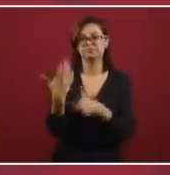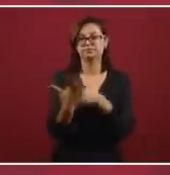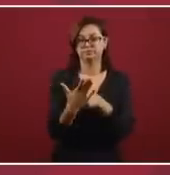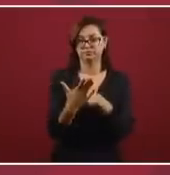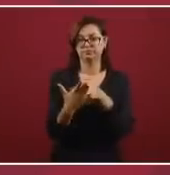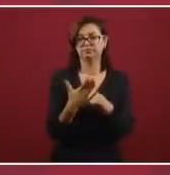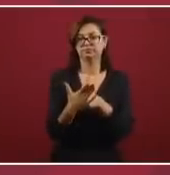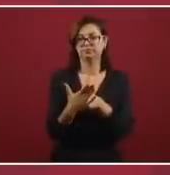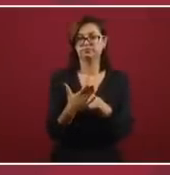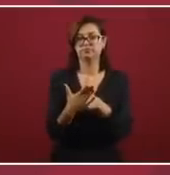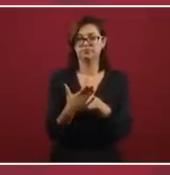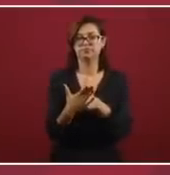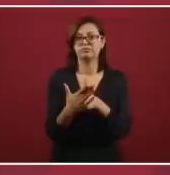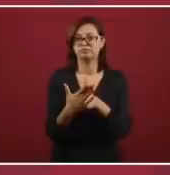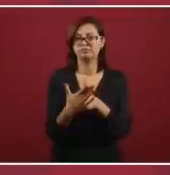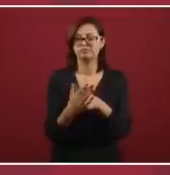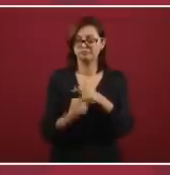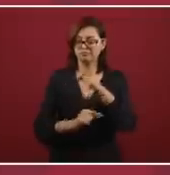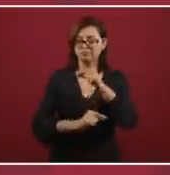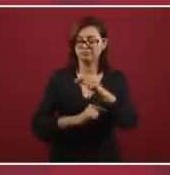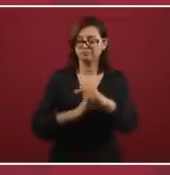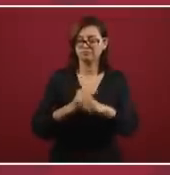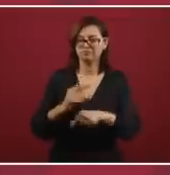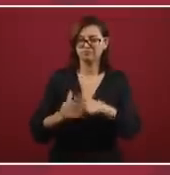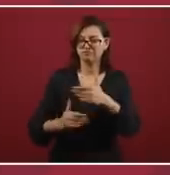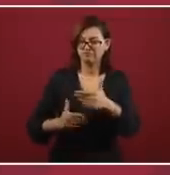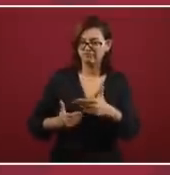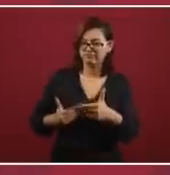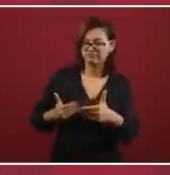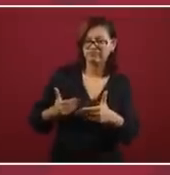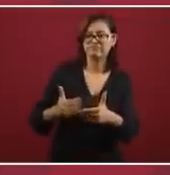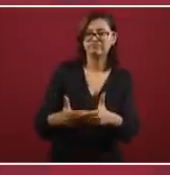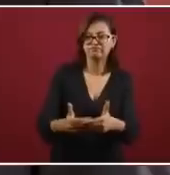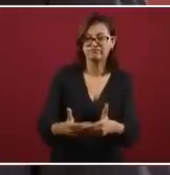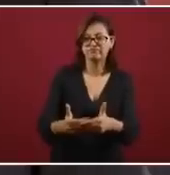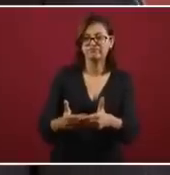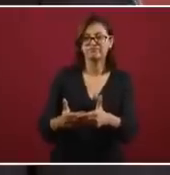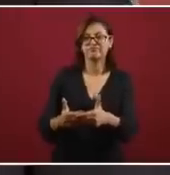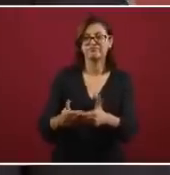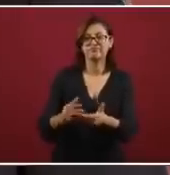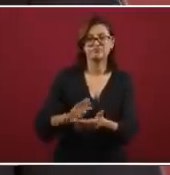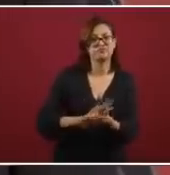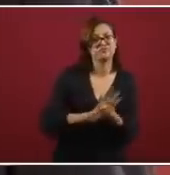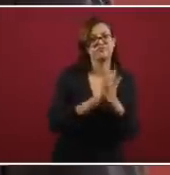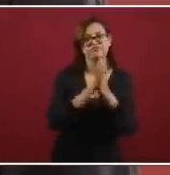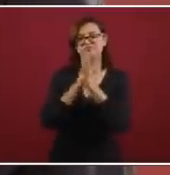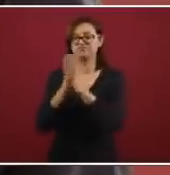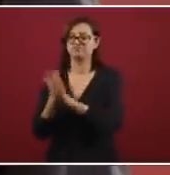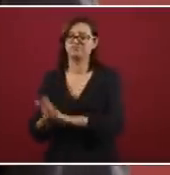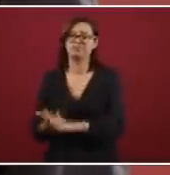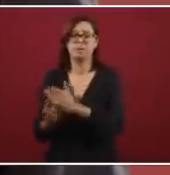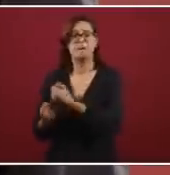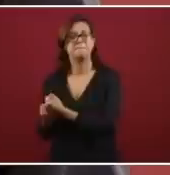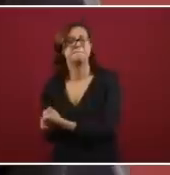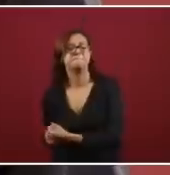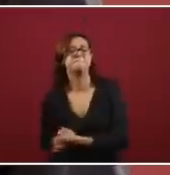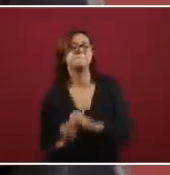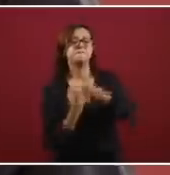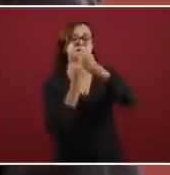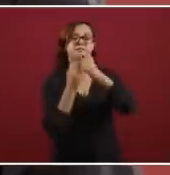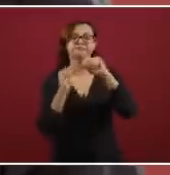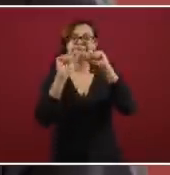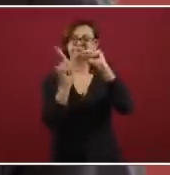convertirse en poco tiempo en la palanca del desarrollo nacional.